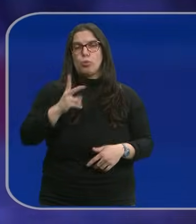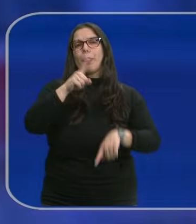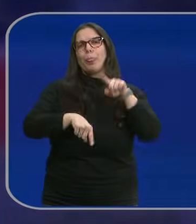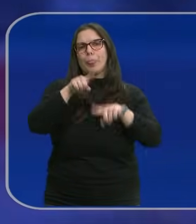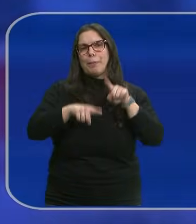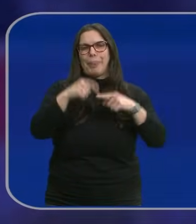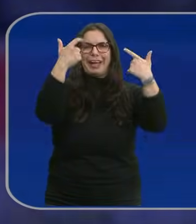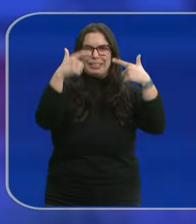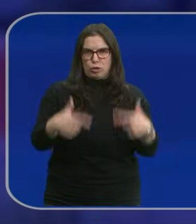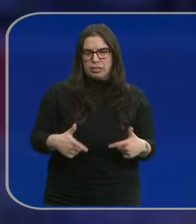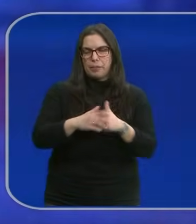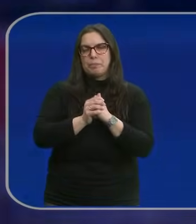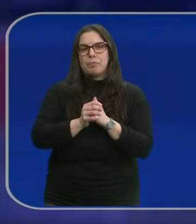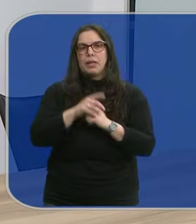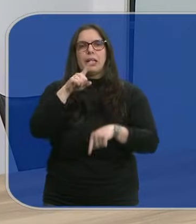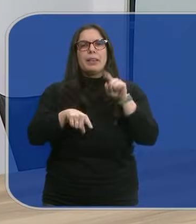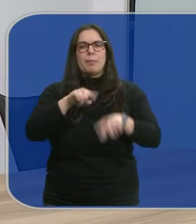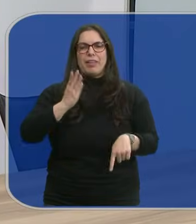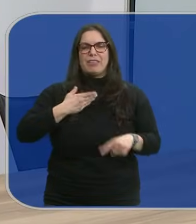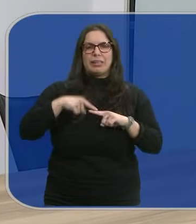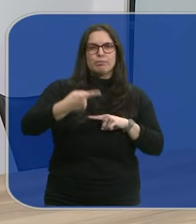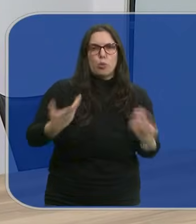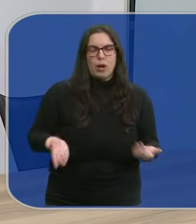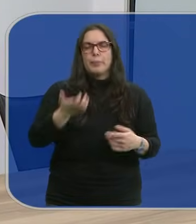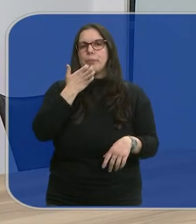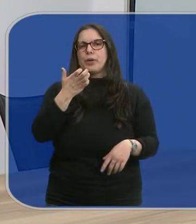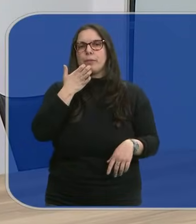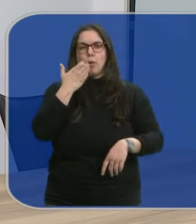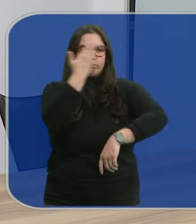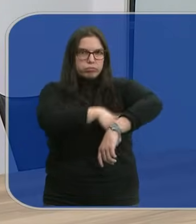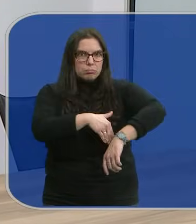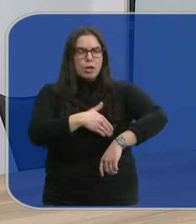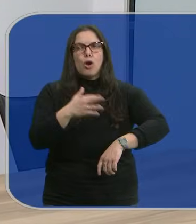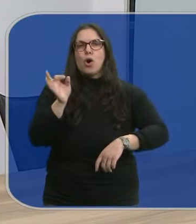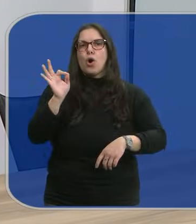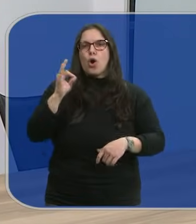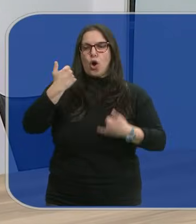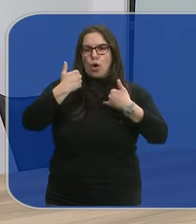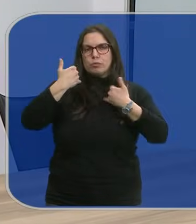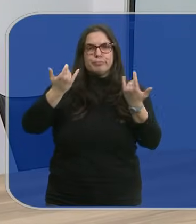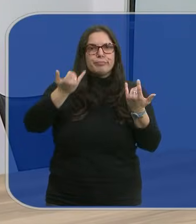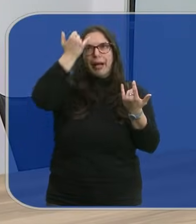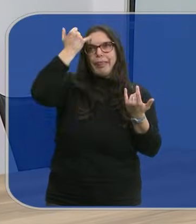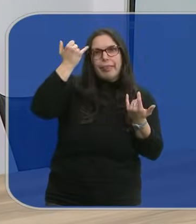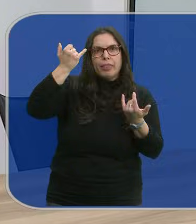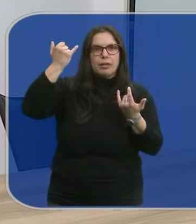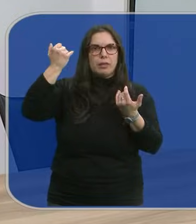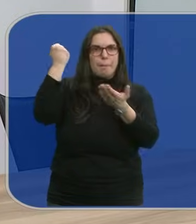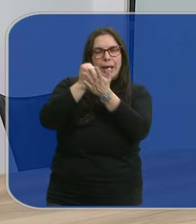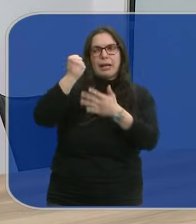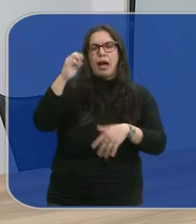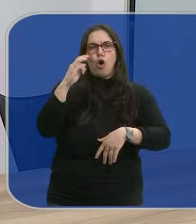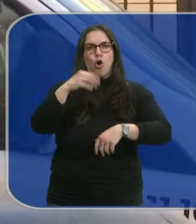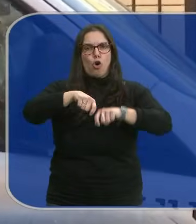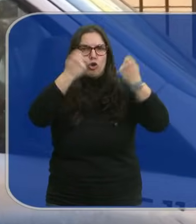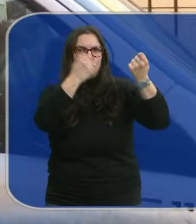lesiones y categorías. En función de las secuelas que les hayan quedado. Por ejemplo, la pérdida de una extremidad, una cicatriz en la cabeza, una rotura de